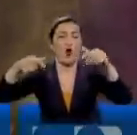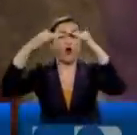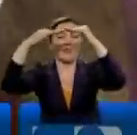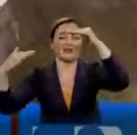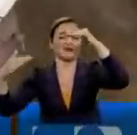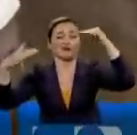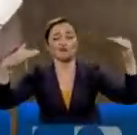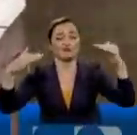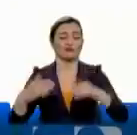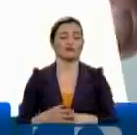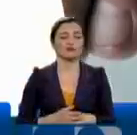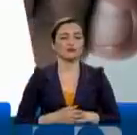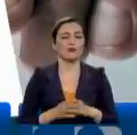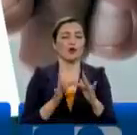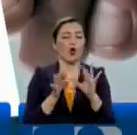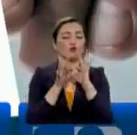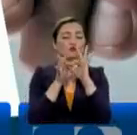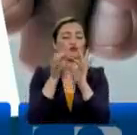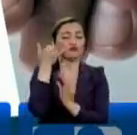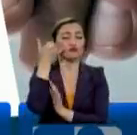colaborar se pueden comunicar al teléfono